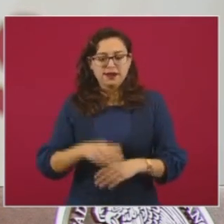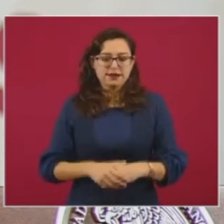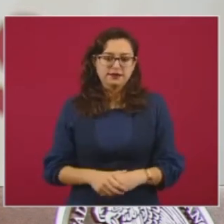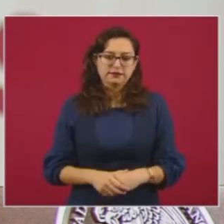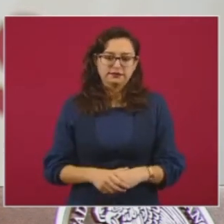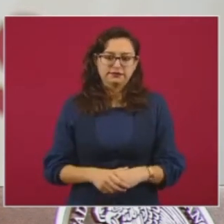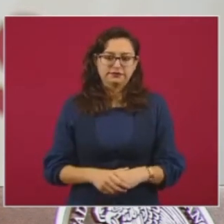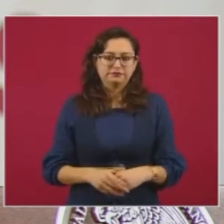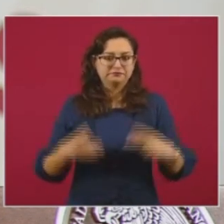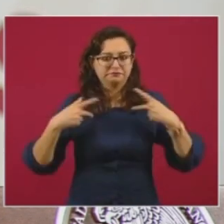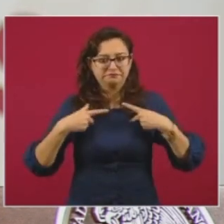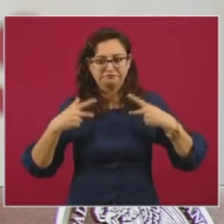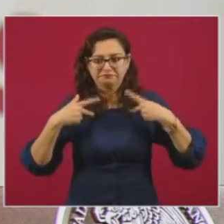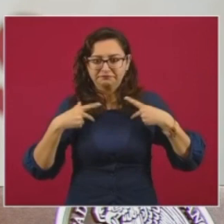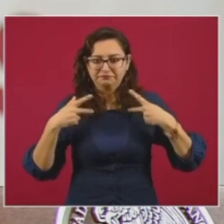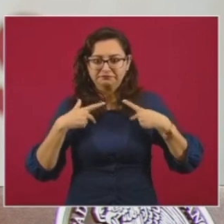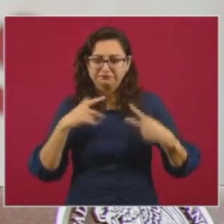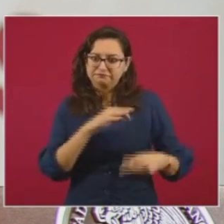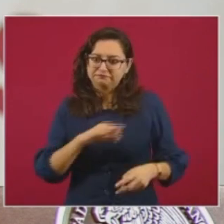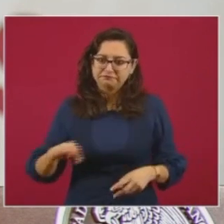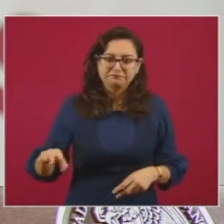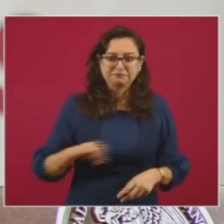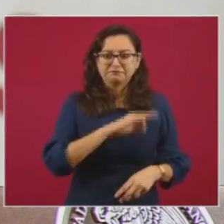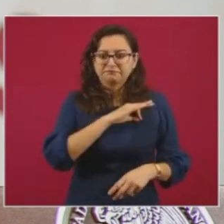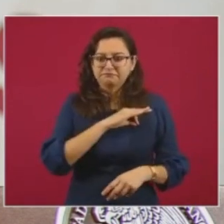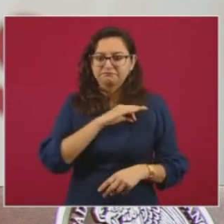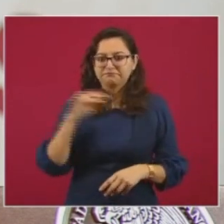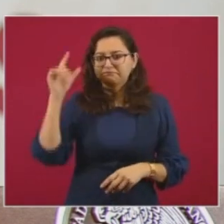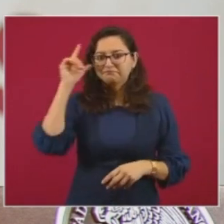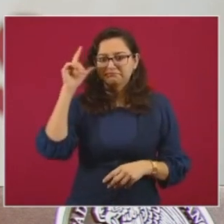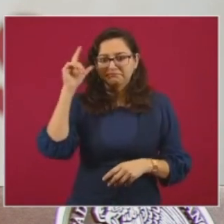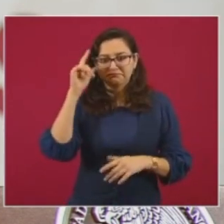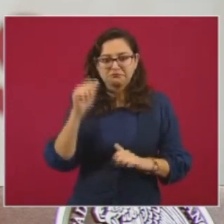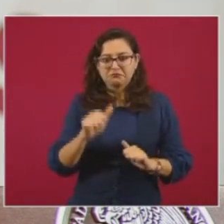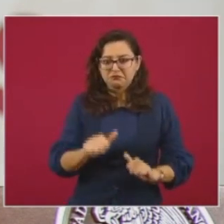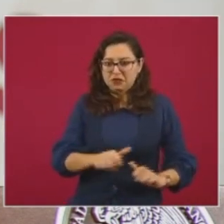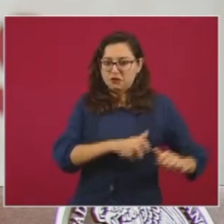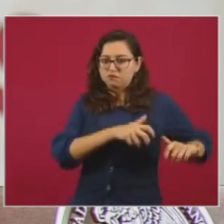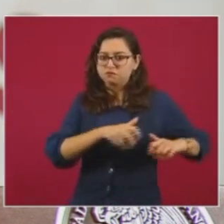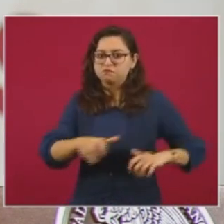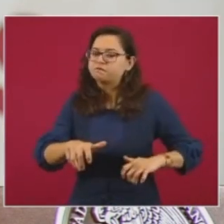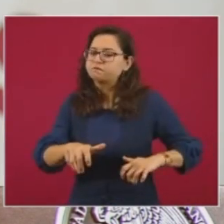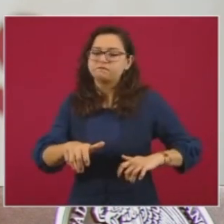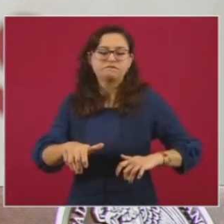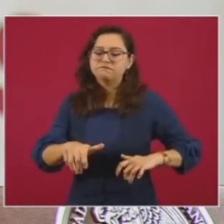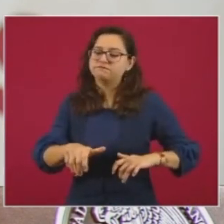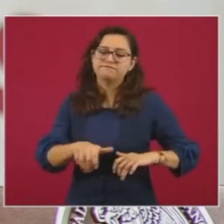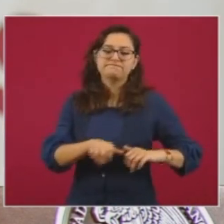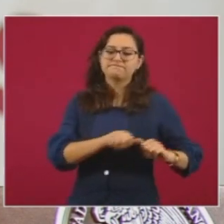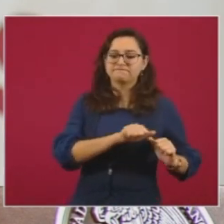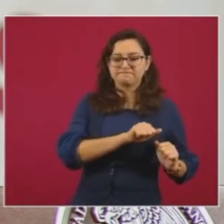los feligreses, los peregrinos no asistieron